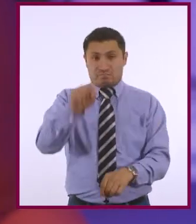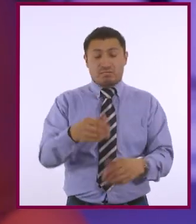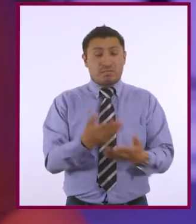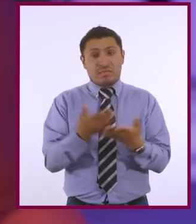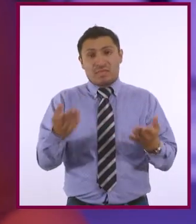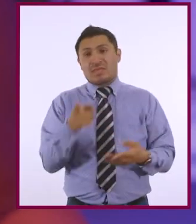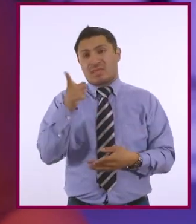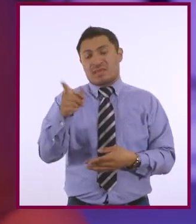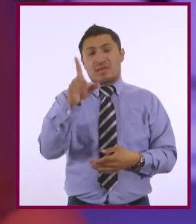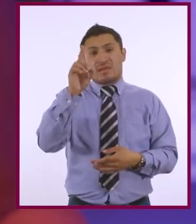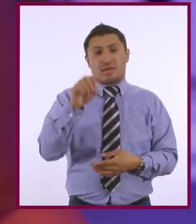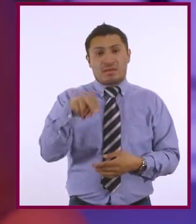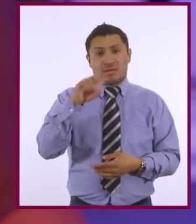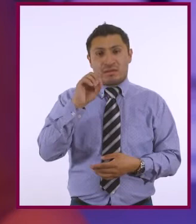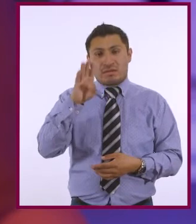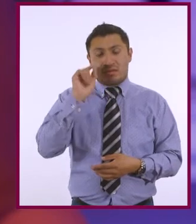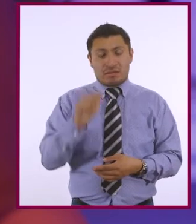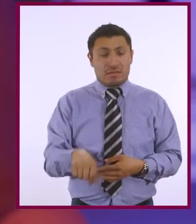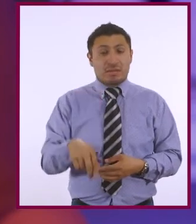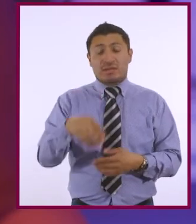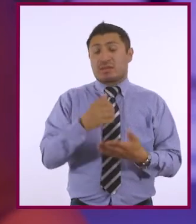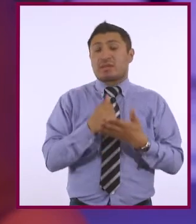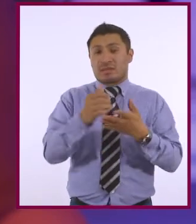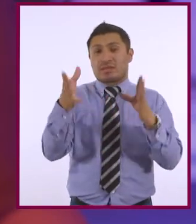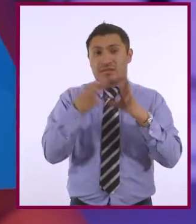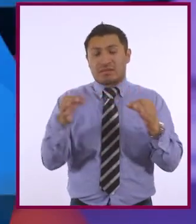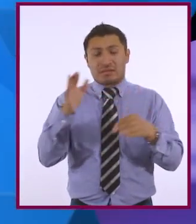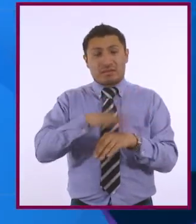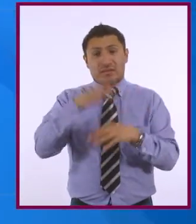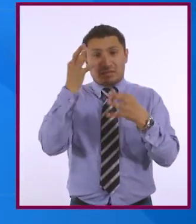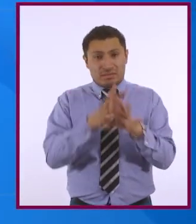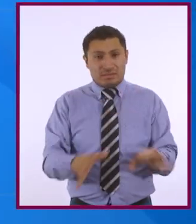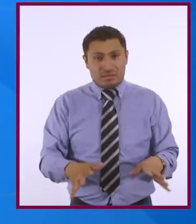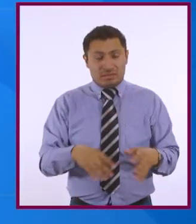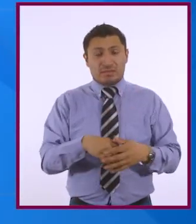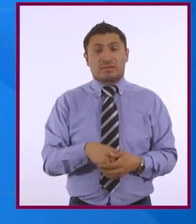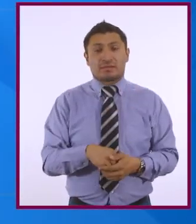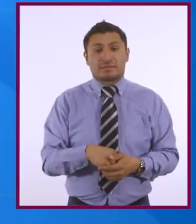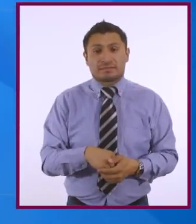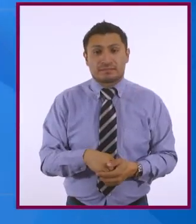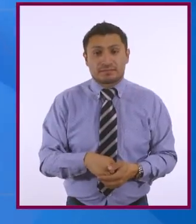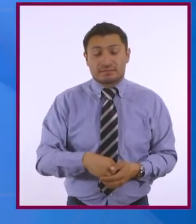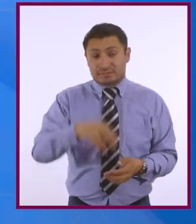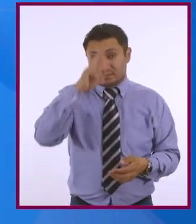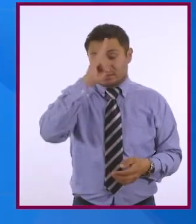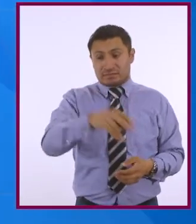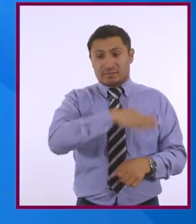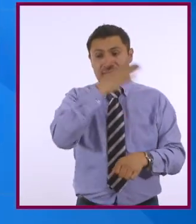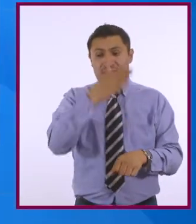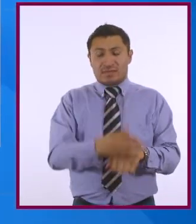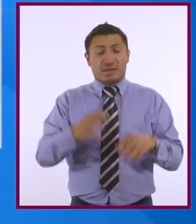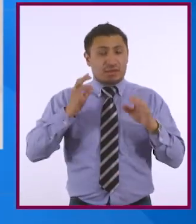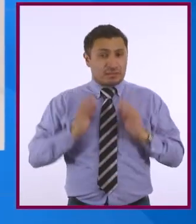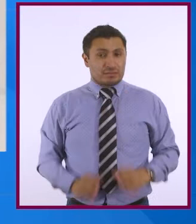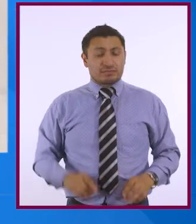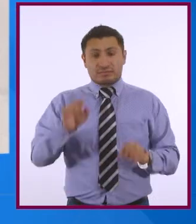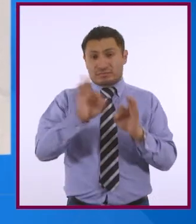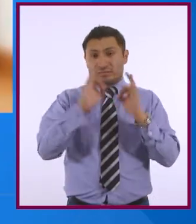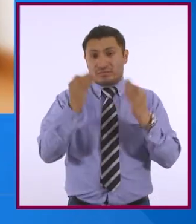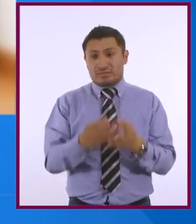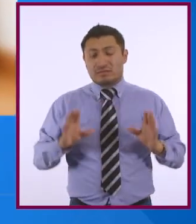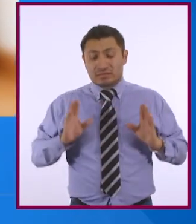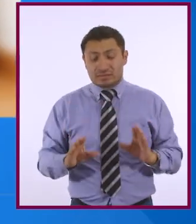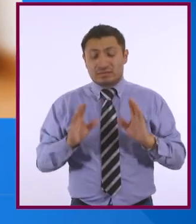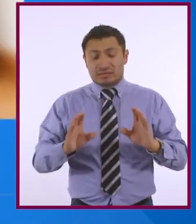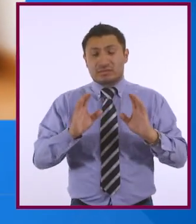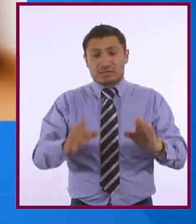Vamos contigo, Donovan, para que nos amplíes un poco más la información al respecto. La prohibición del castigo corporal como método de